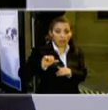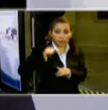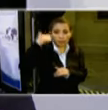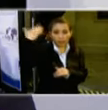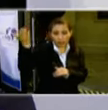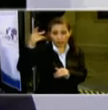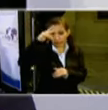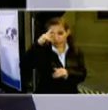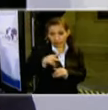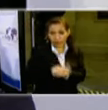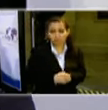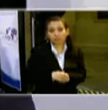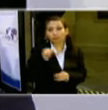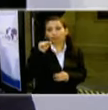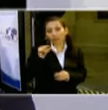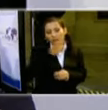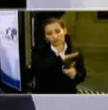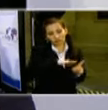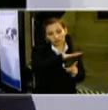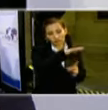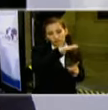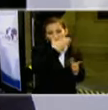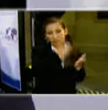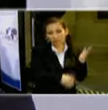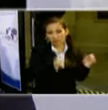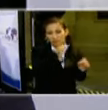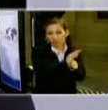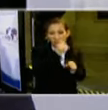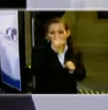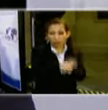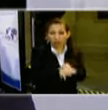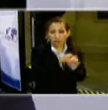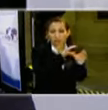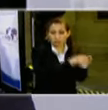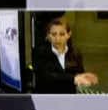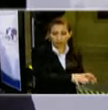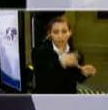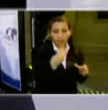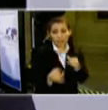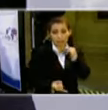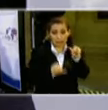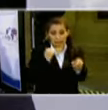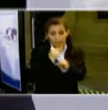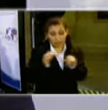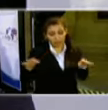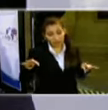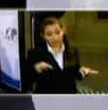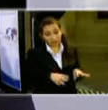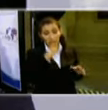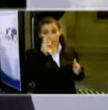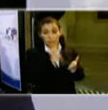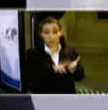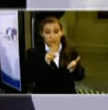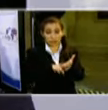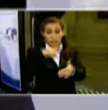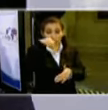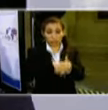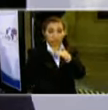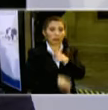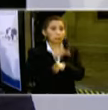mexicana. Las condiciones de inseguridad y de violencia, por un lado, a nivel internacional, la baja de los precios internacionales